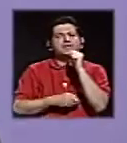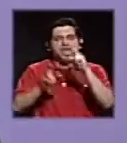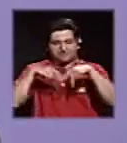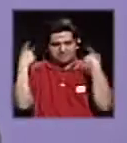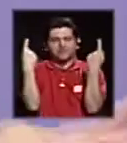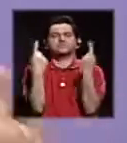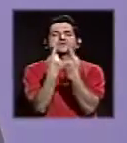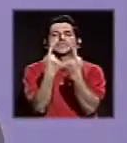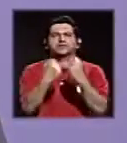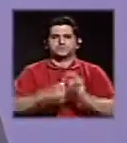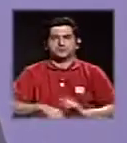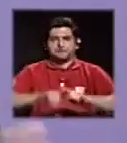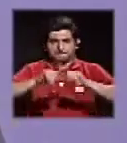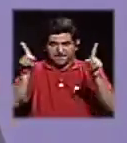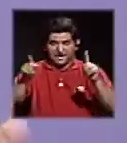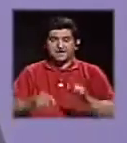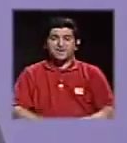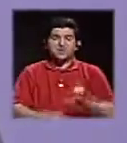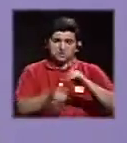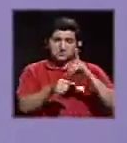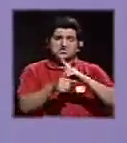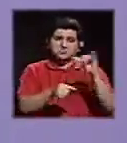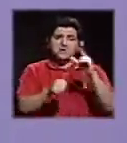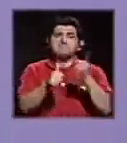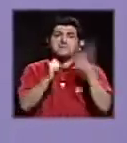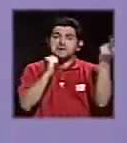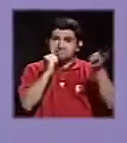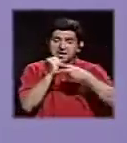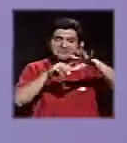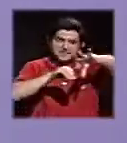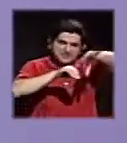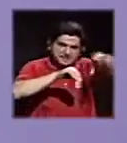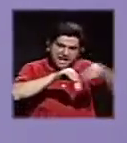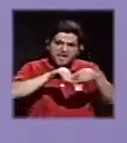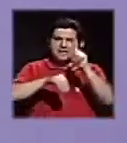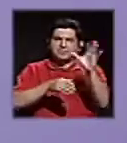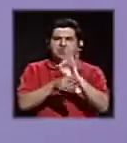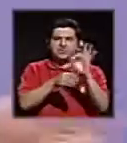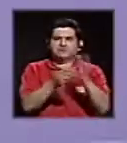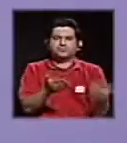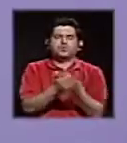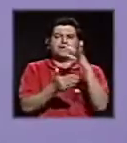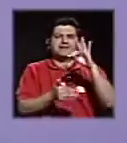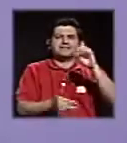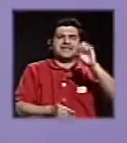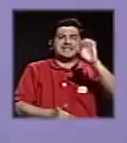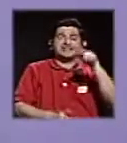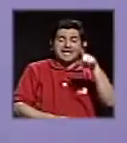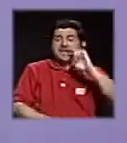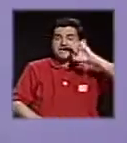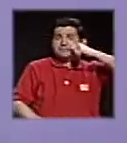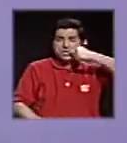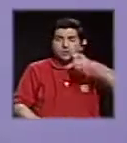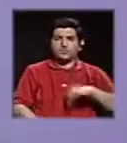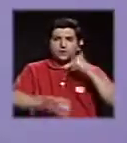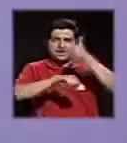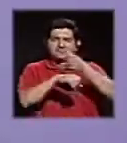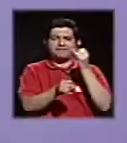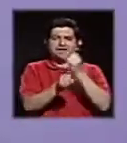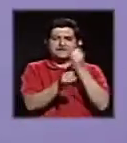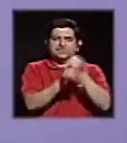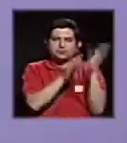partidos y diversos políticos que pero el legislador también por primera vez le agrega una función nueva al tribunal en este código cuando crea el instituto